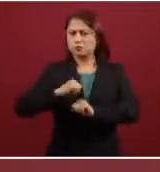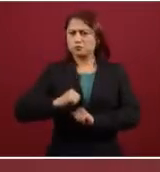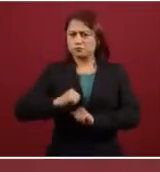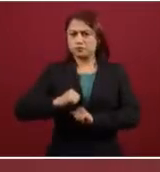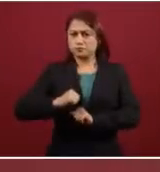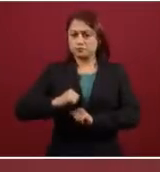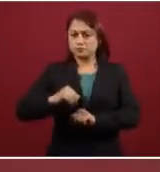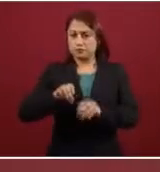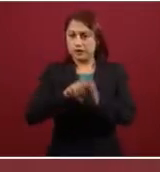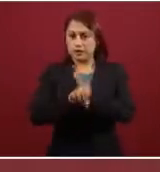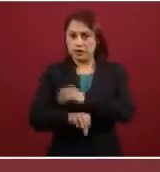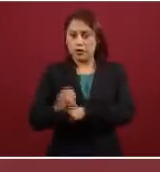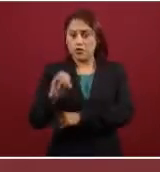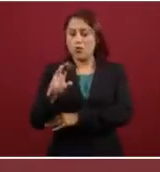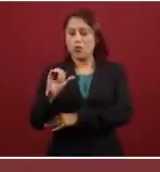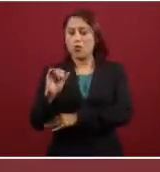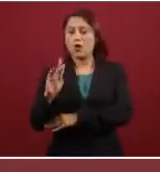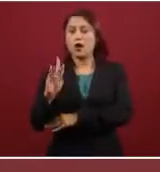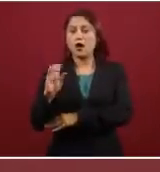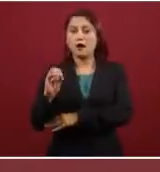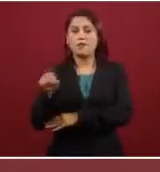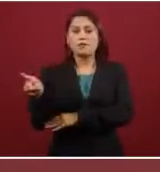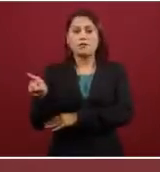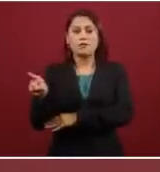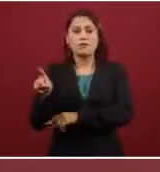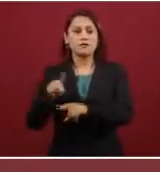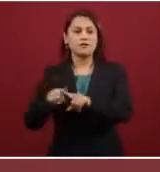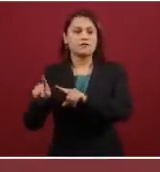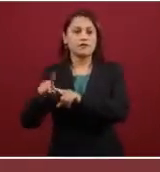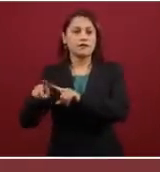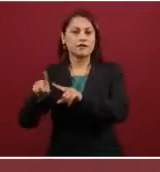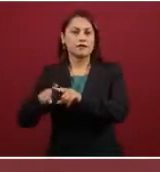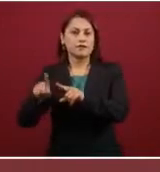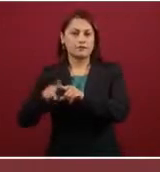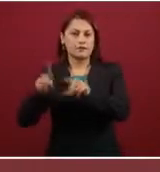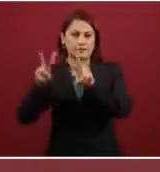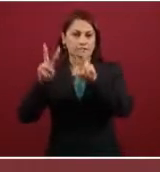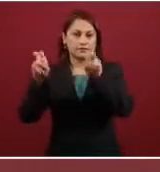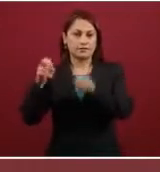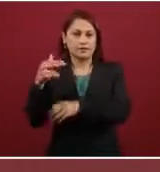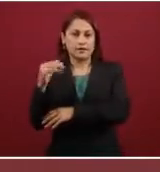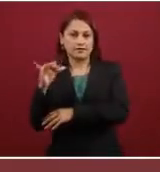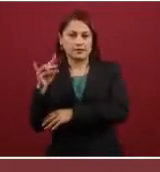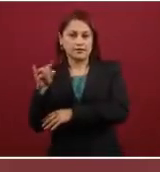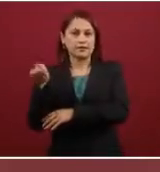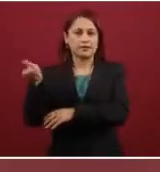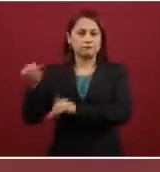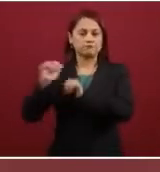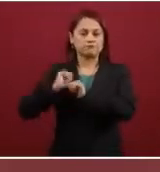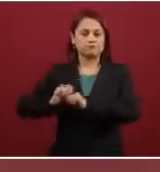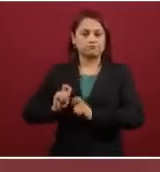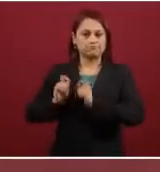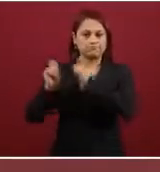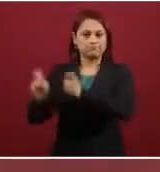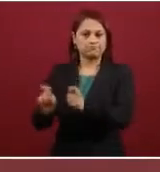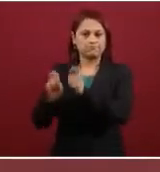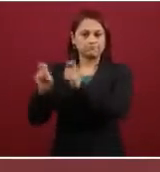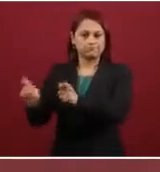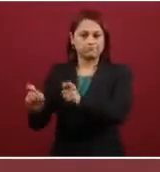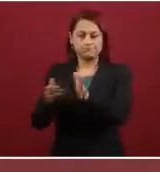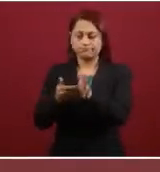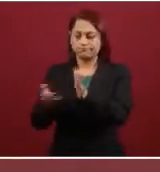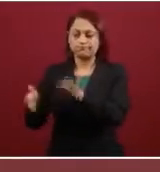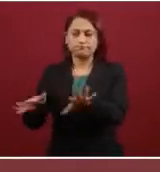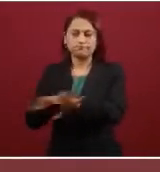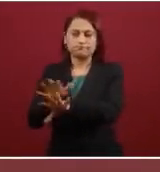Ocampo fue como 2 o 3 veces de Hacienda en distintos tiempos. ¿Cuánto tardaban? A veces 6 meses.